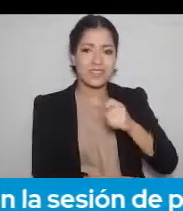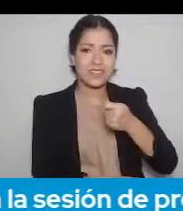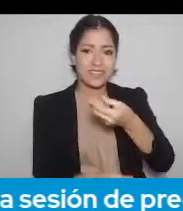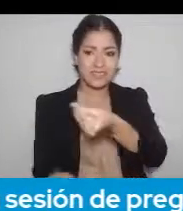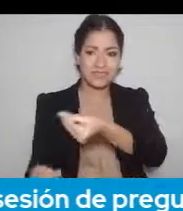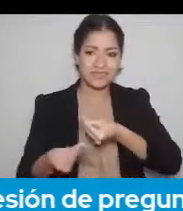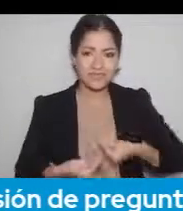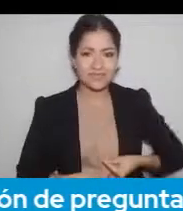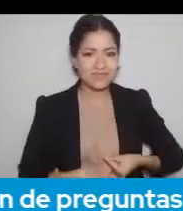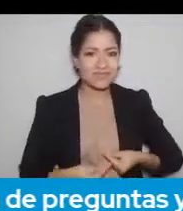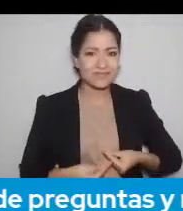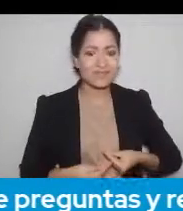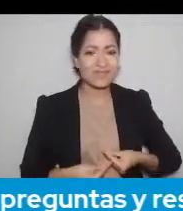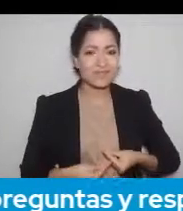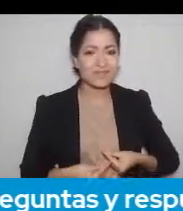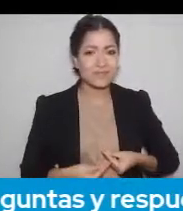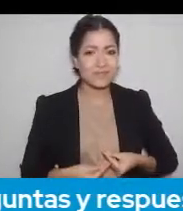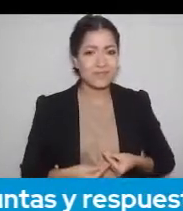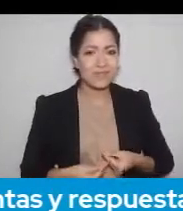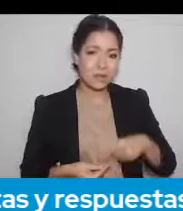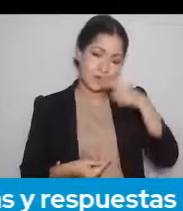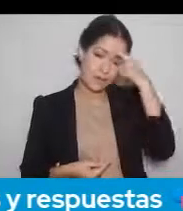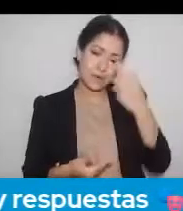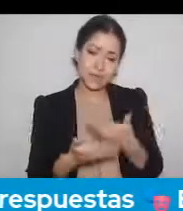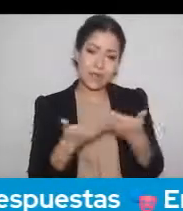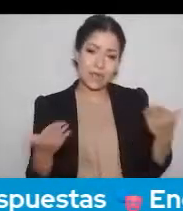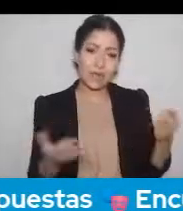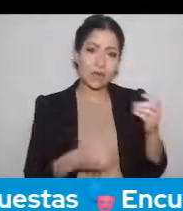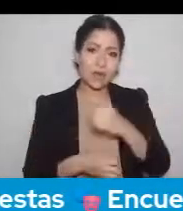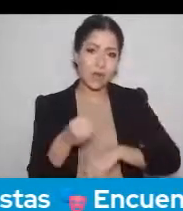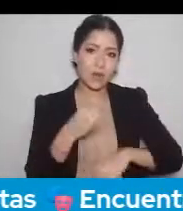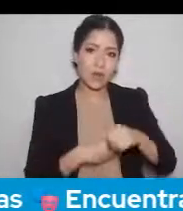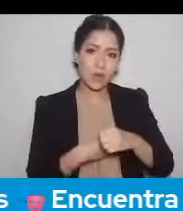Para esta función, para nuestra función, padre e hijo.